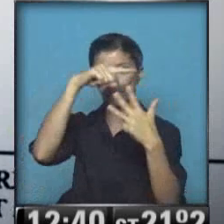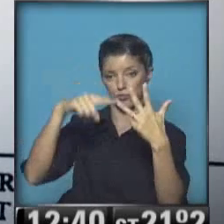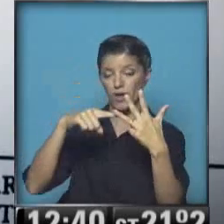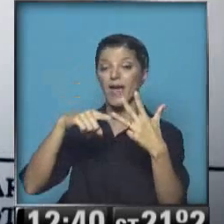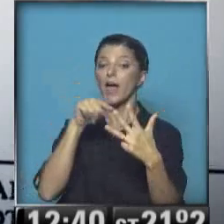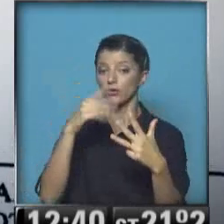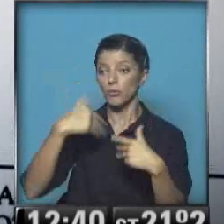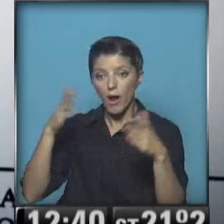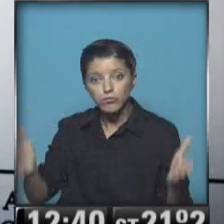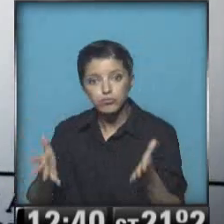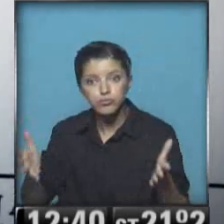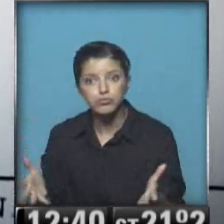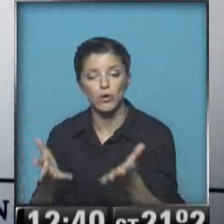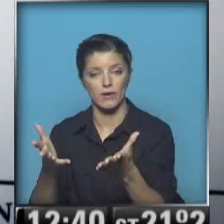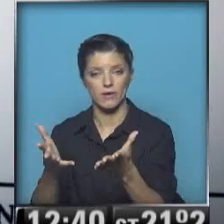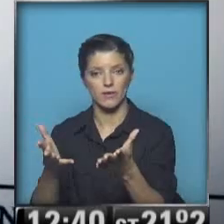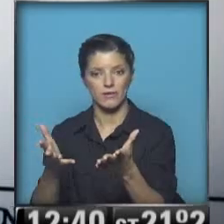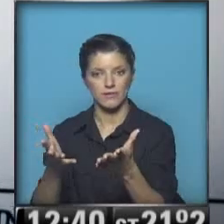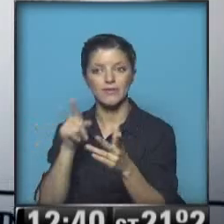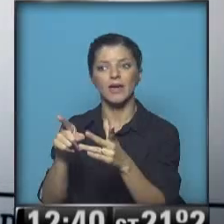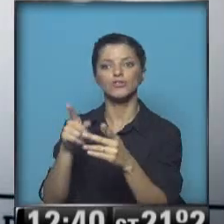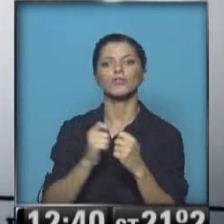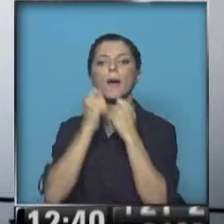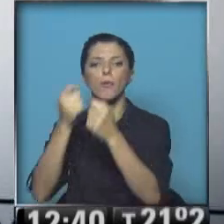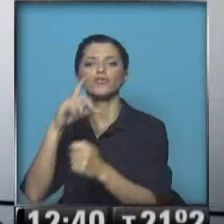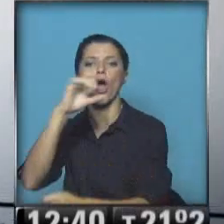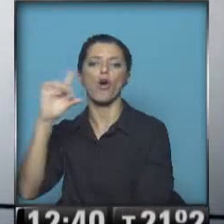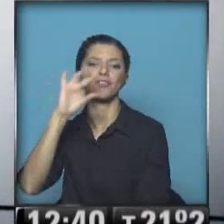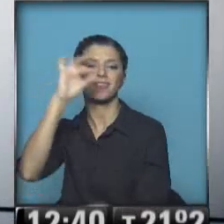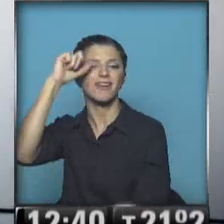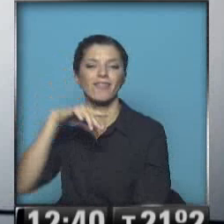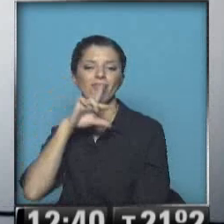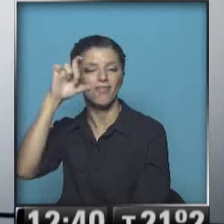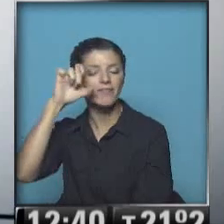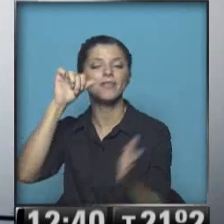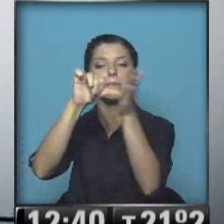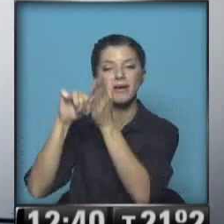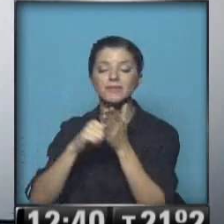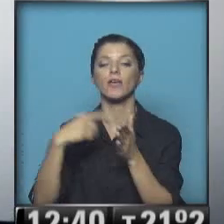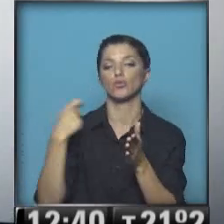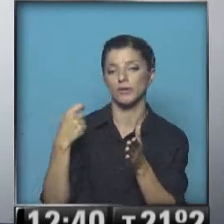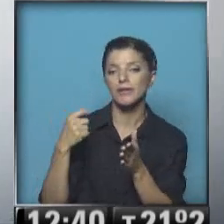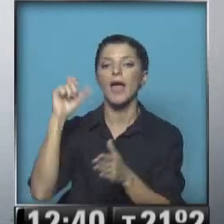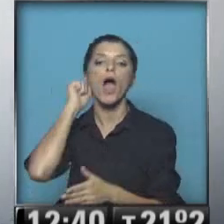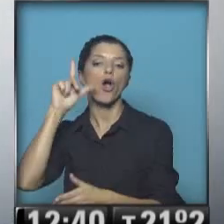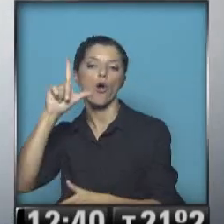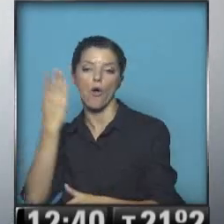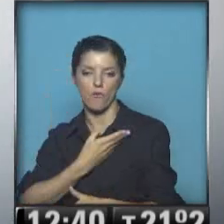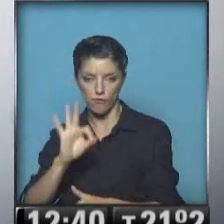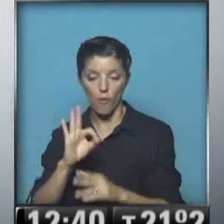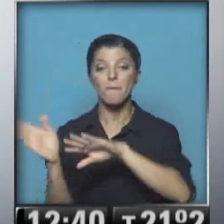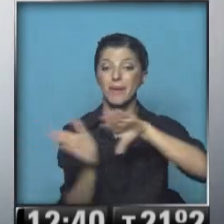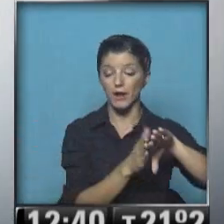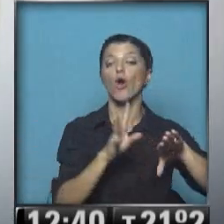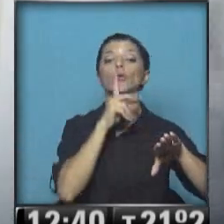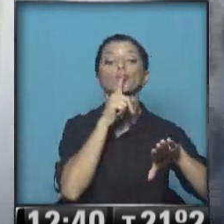insurgencia en Siria y que cuentan con el apoyo de occidente los países del Golfo y Turquía en tanto Rusia china e Irán